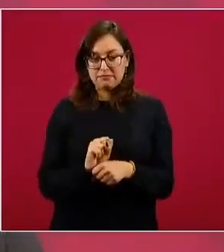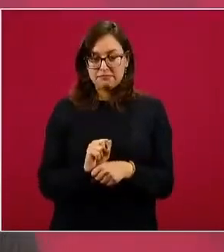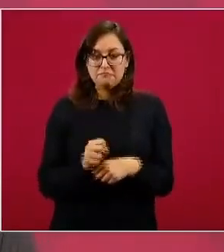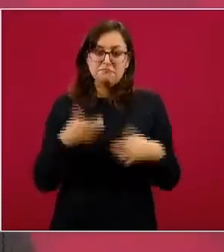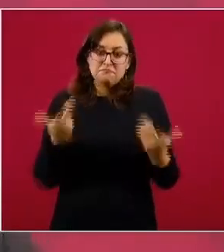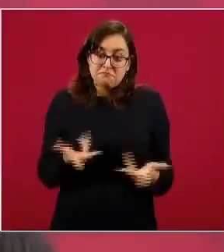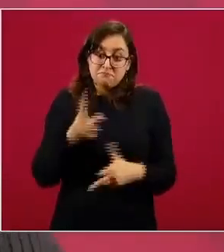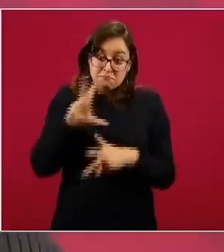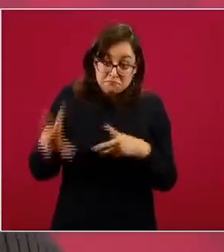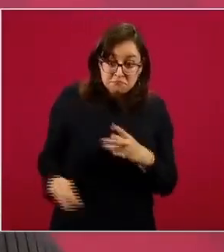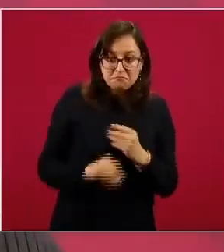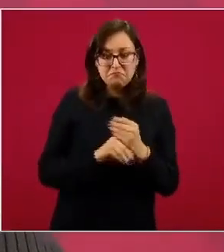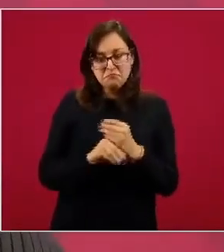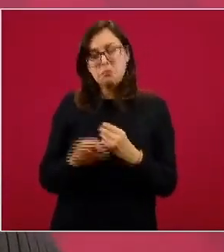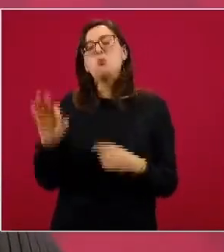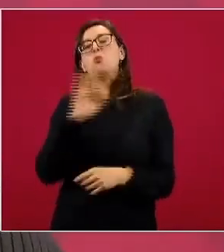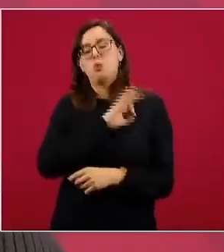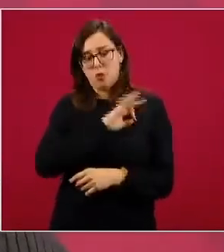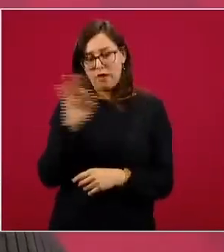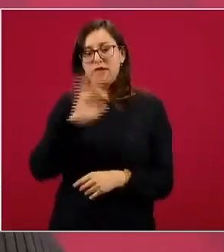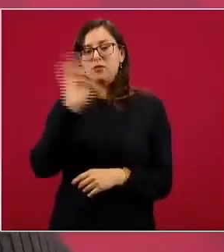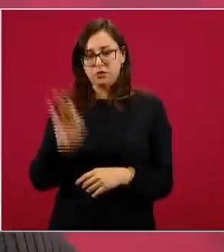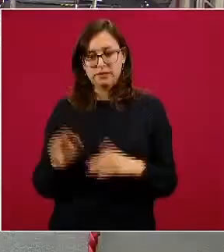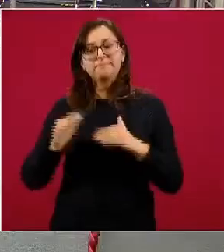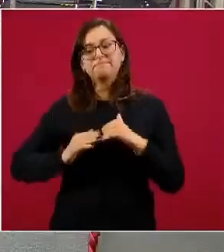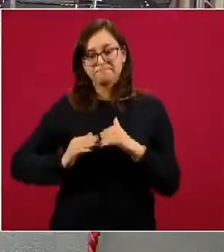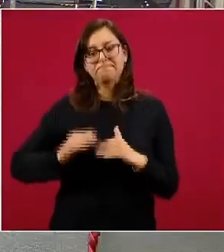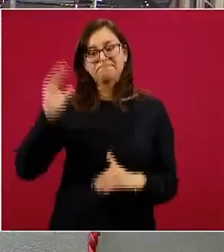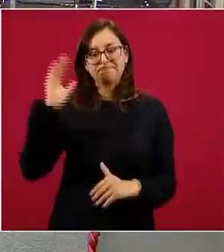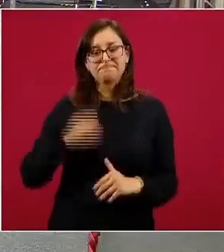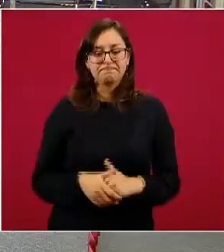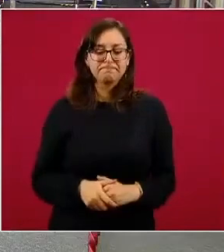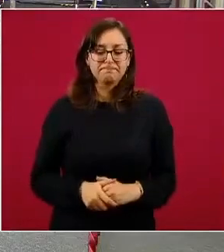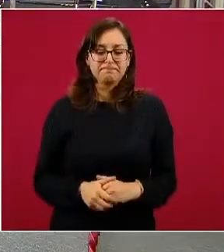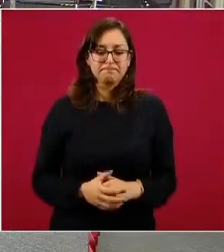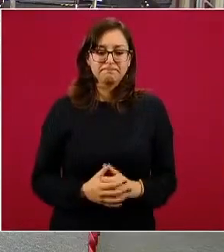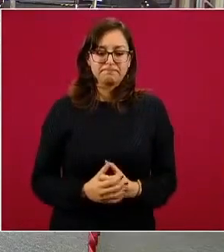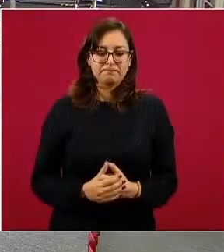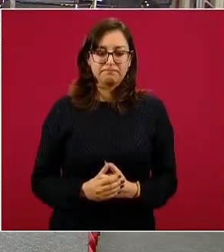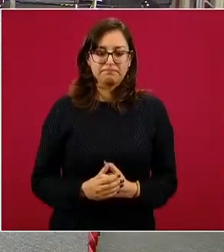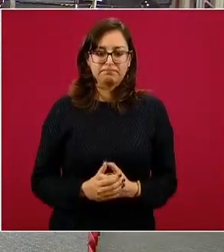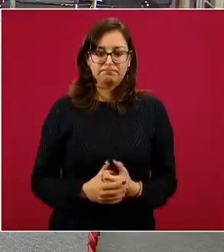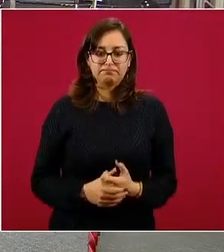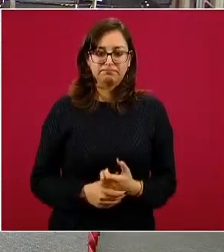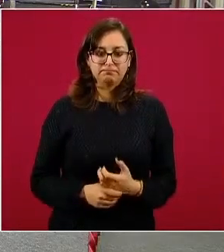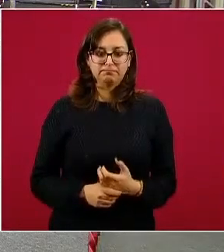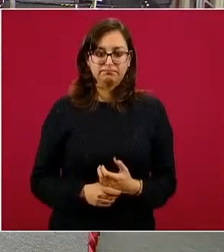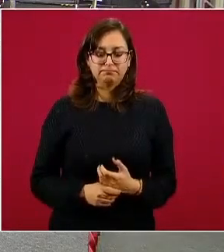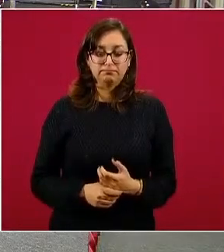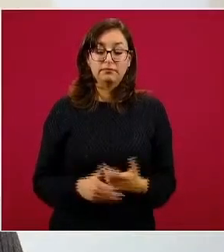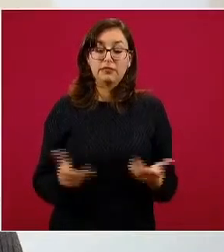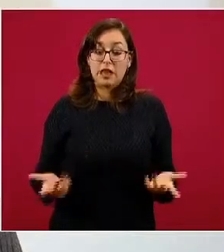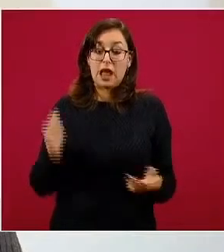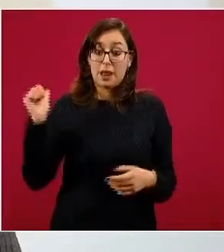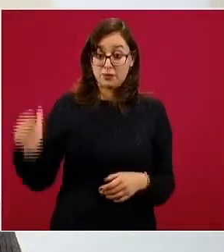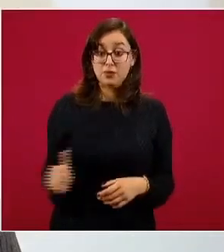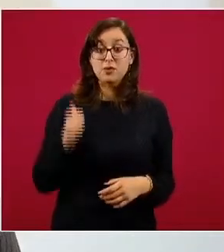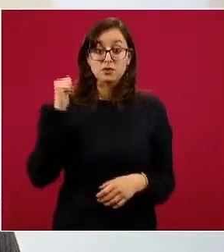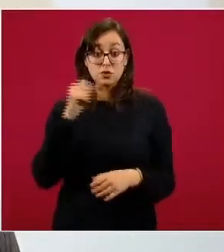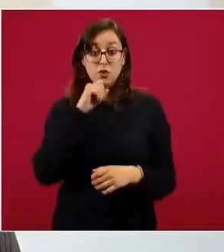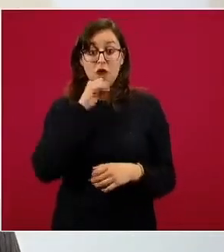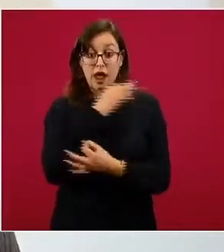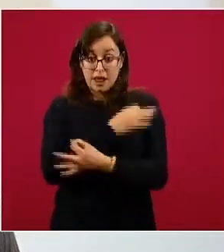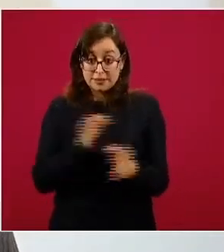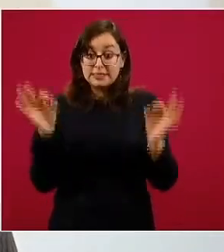darse, claro que esto podría en su momento incrementar el porcentaje de positividad. ¿sí? Y aprovecho el momento también